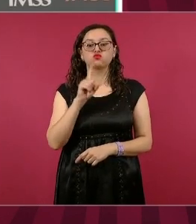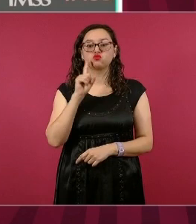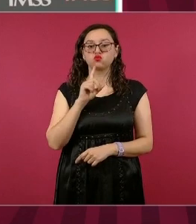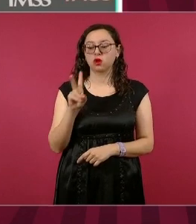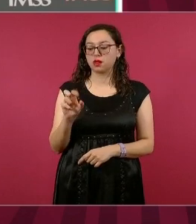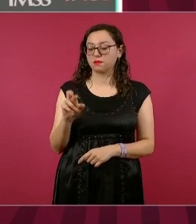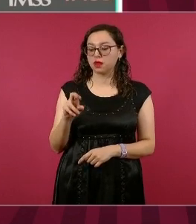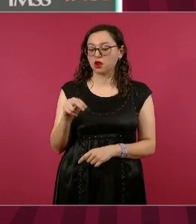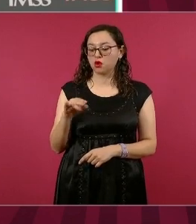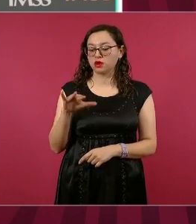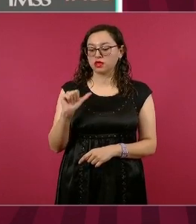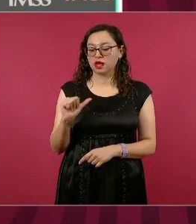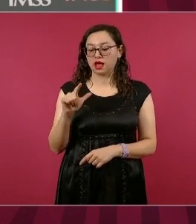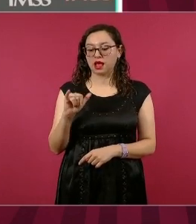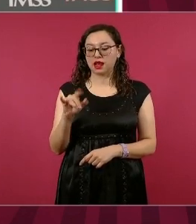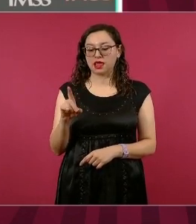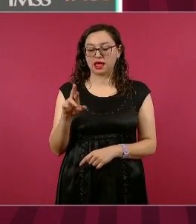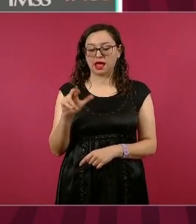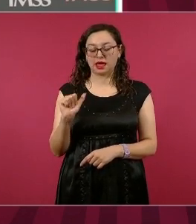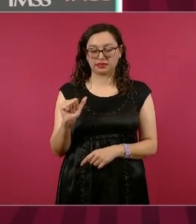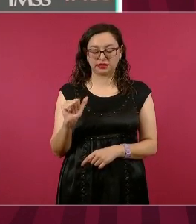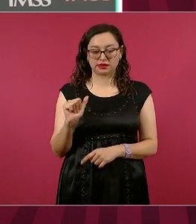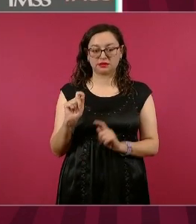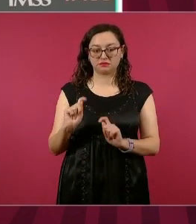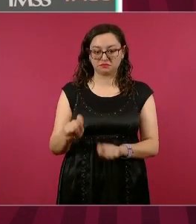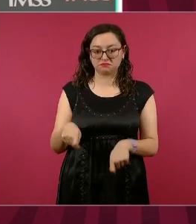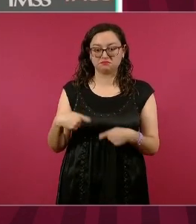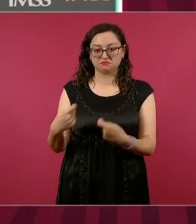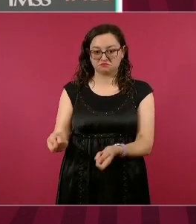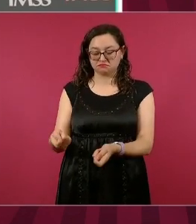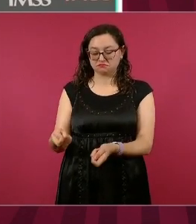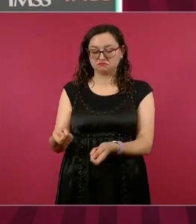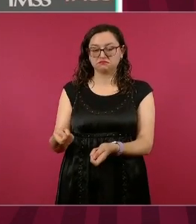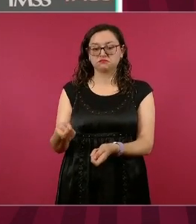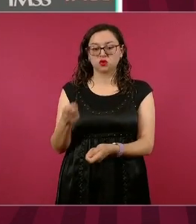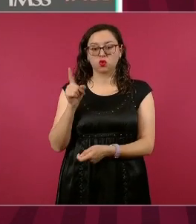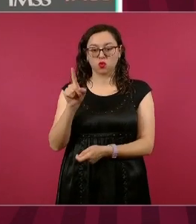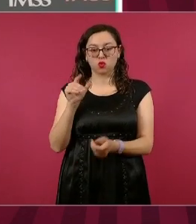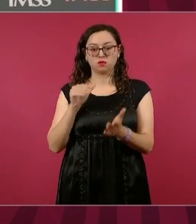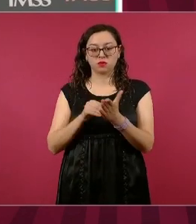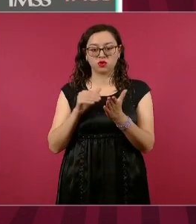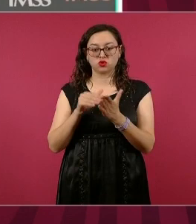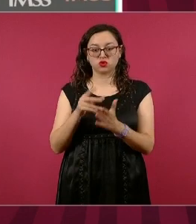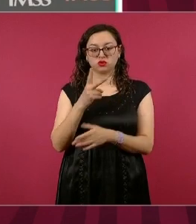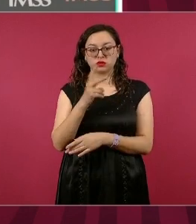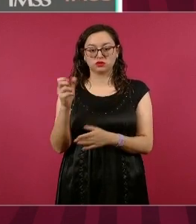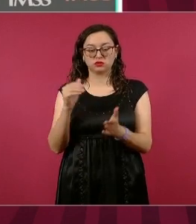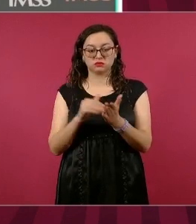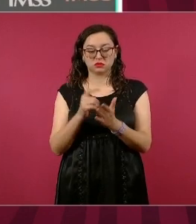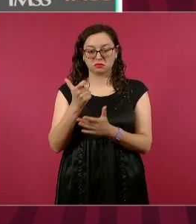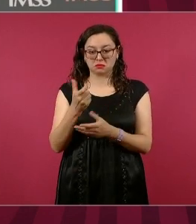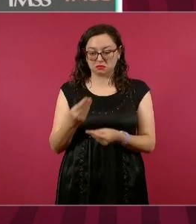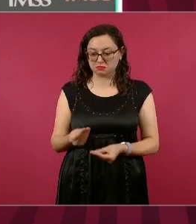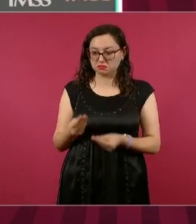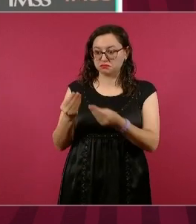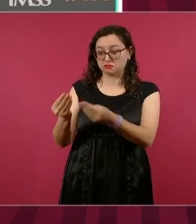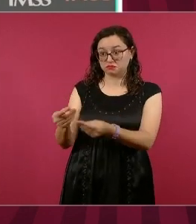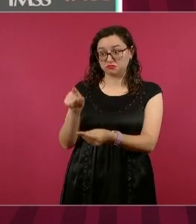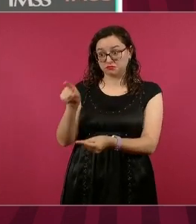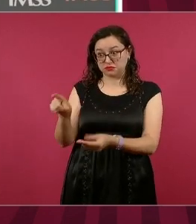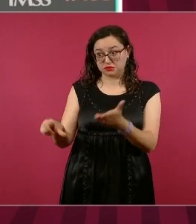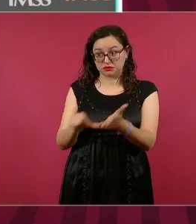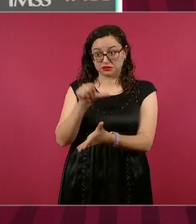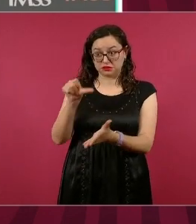Verónica Alejandra Mondragón, la tarjeta con 1,200,000 pesos, que servirá para mantener en